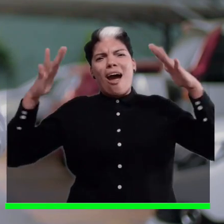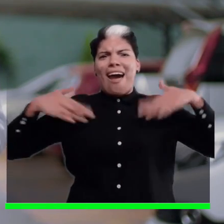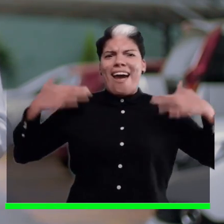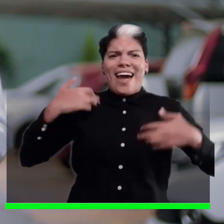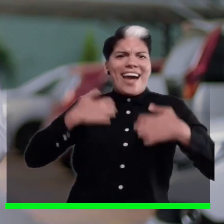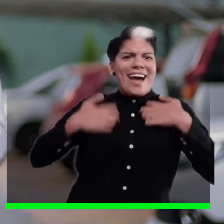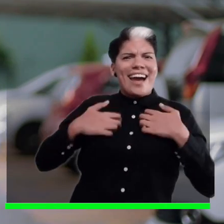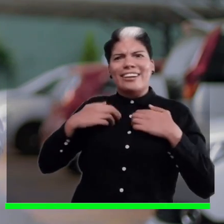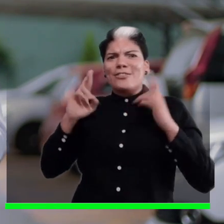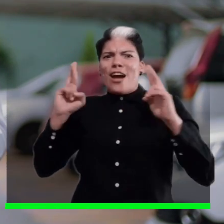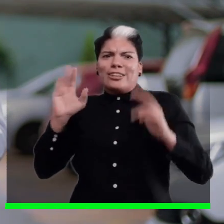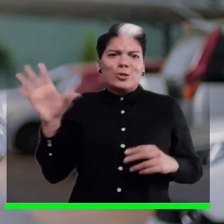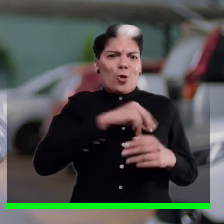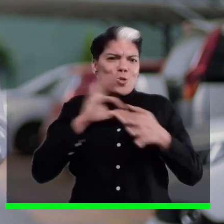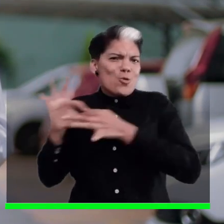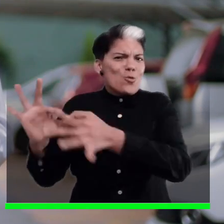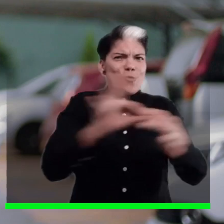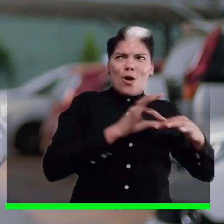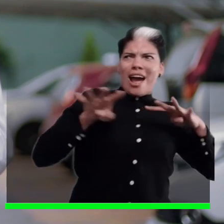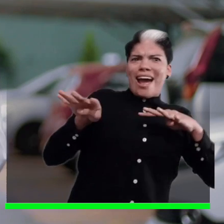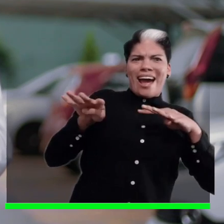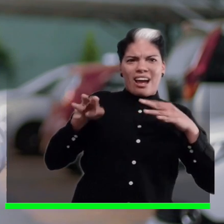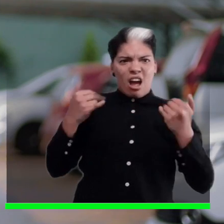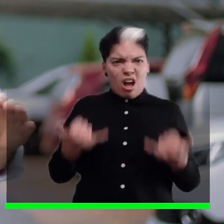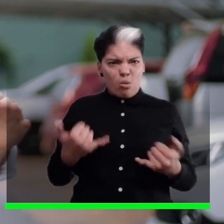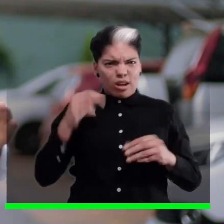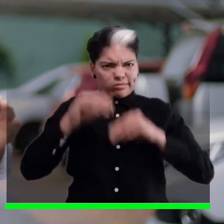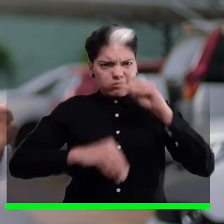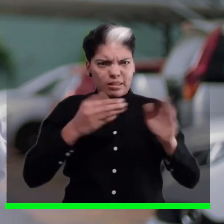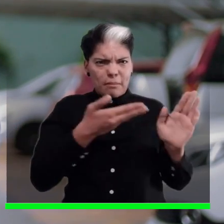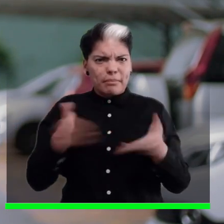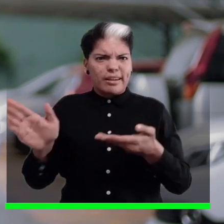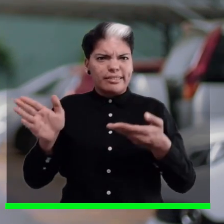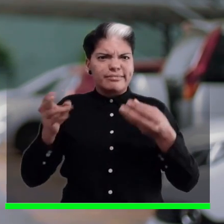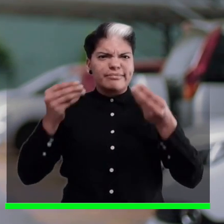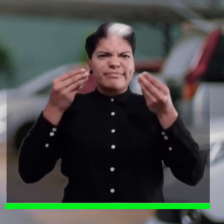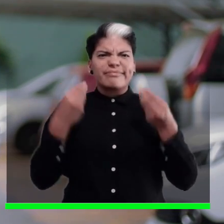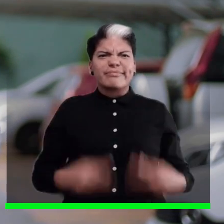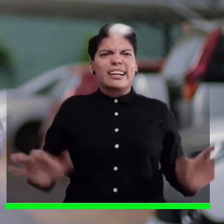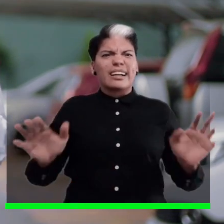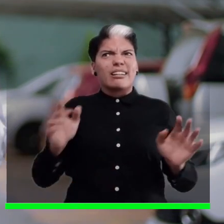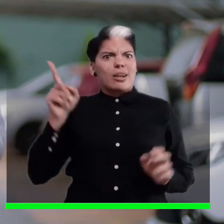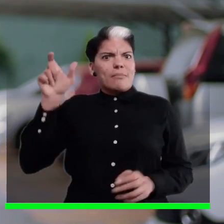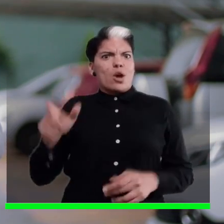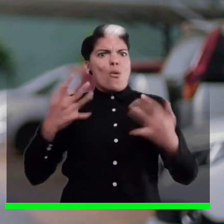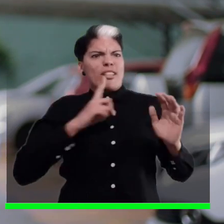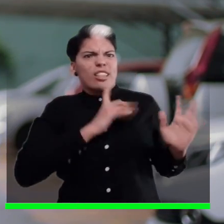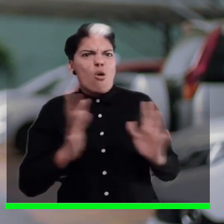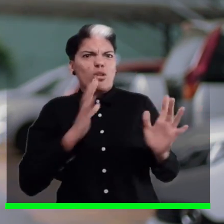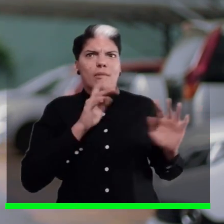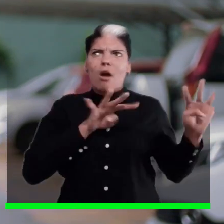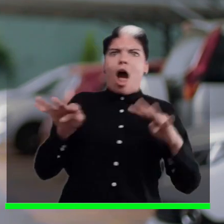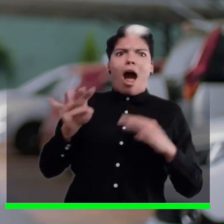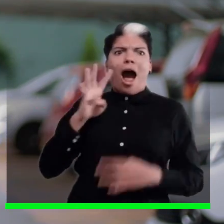con este plan de desarrollo, todo quedó enterrado. En el discurso, uno puede decir toda la carreta que quiera, pero las verdaderas prioridades están en la plática, en